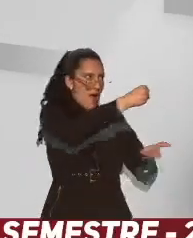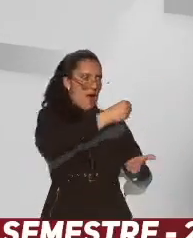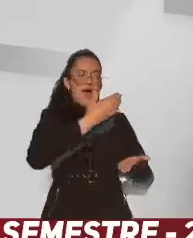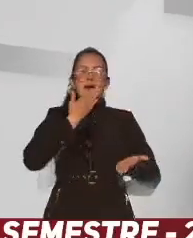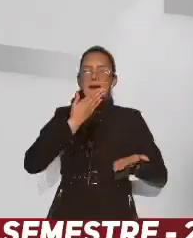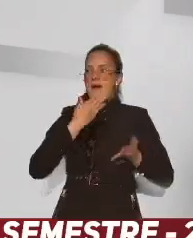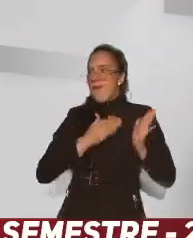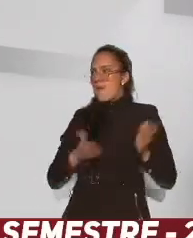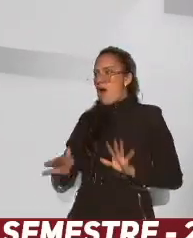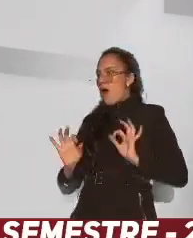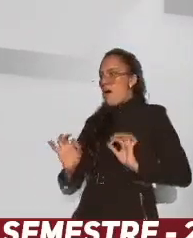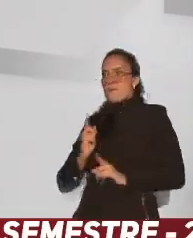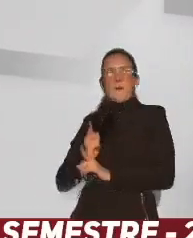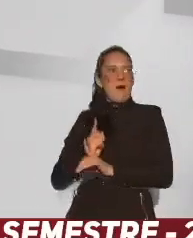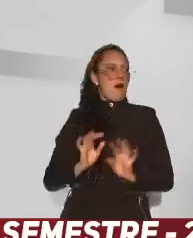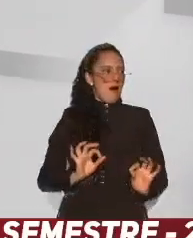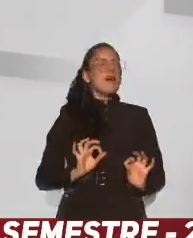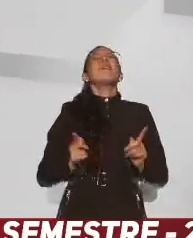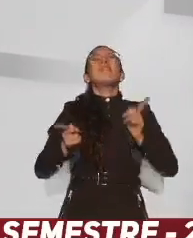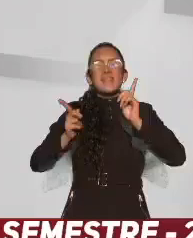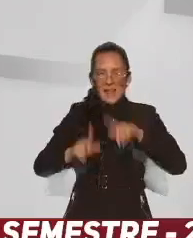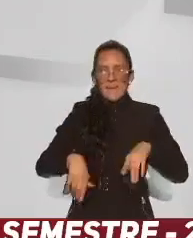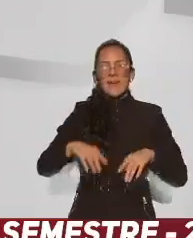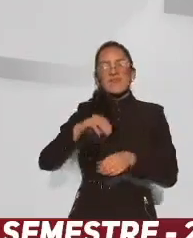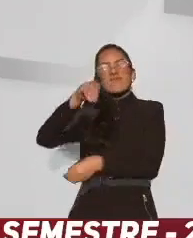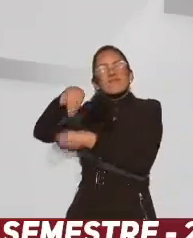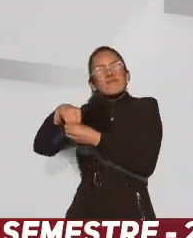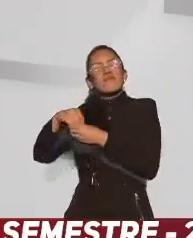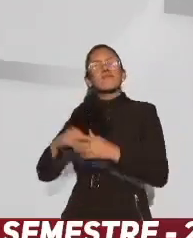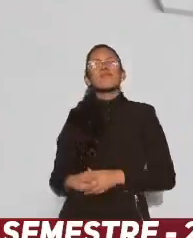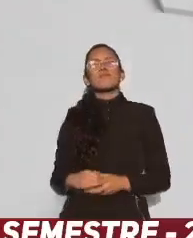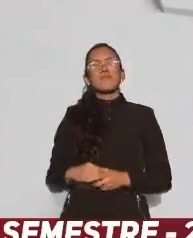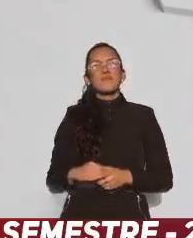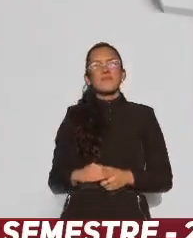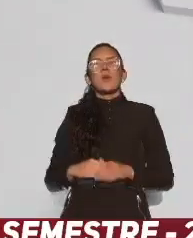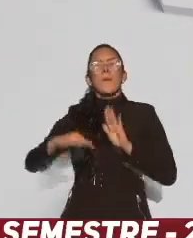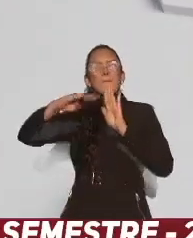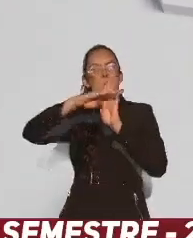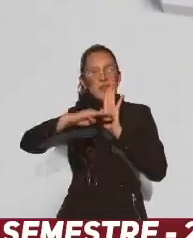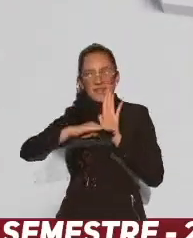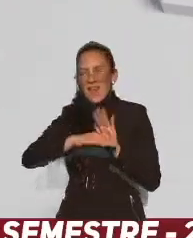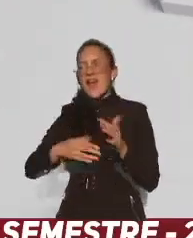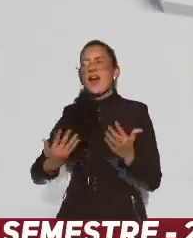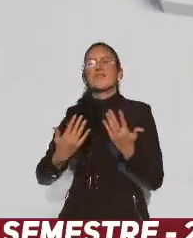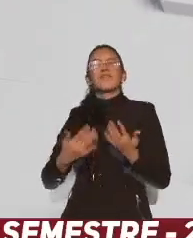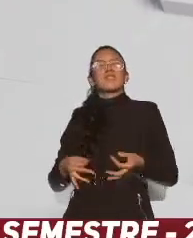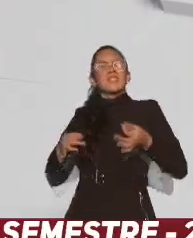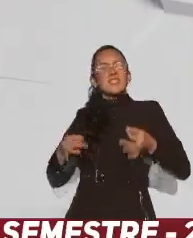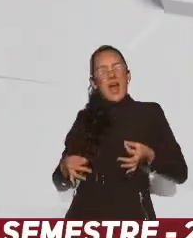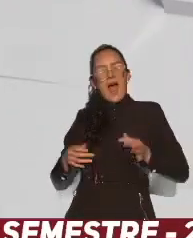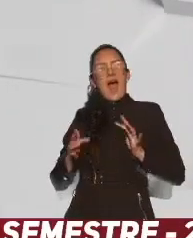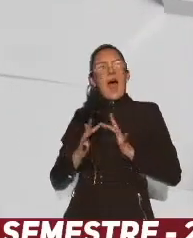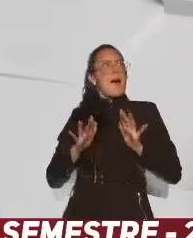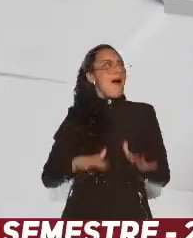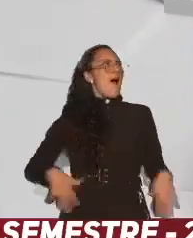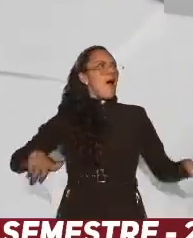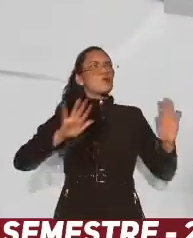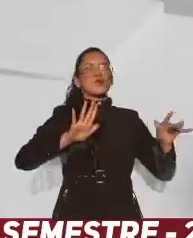sino de las políticas de seguridad del Estado colombiano.